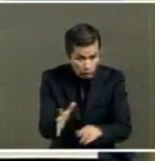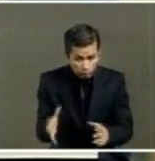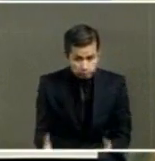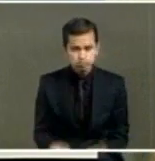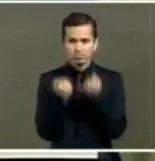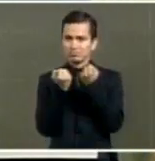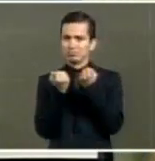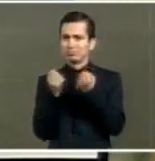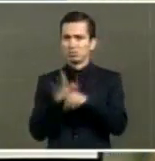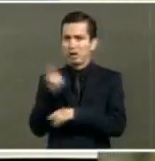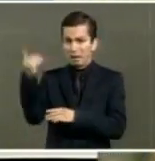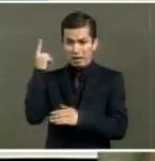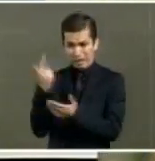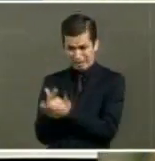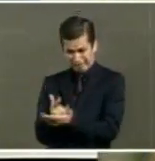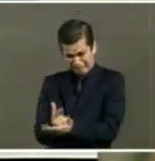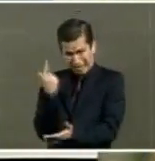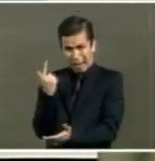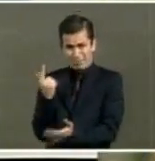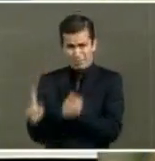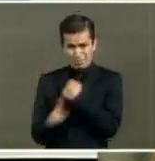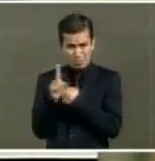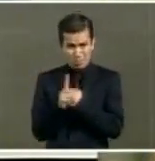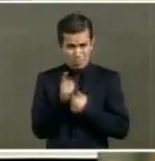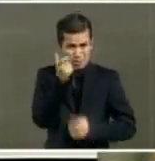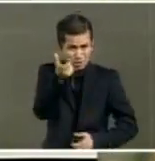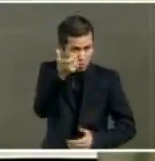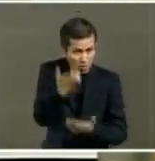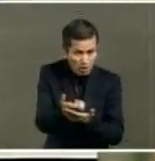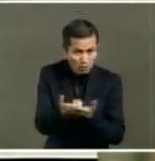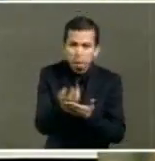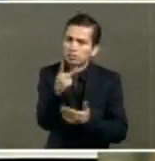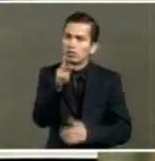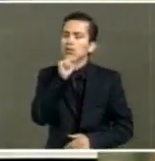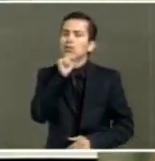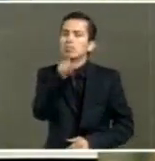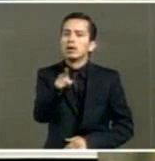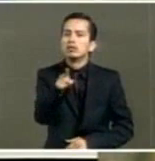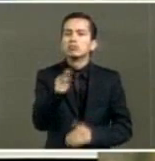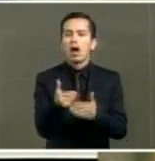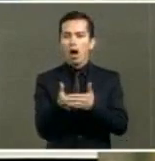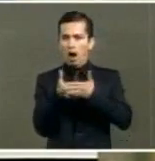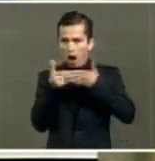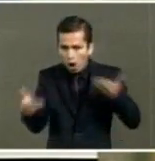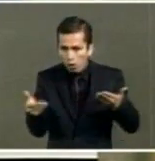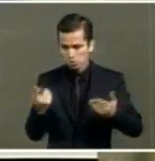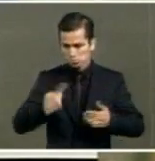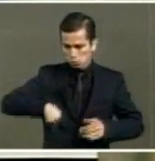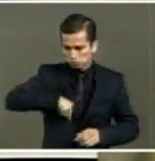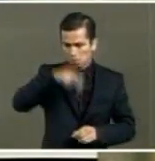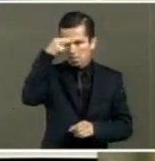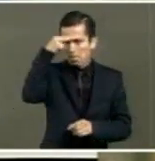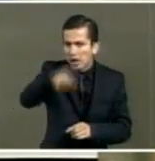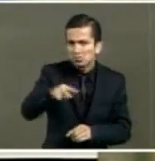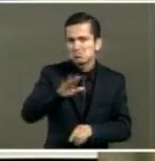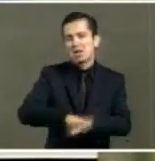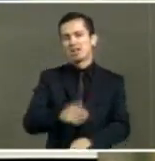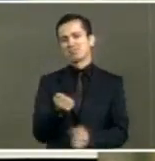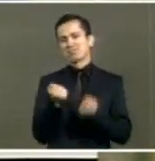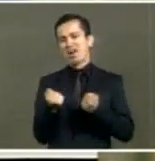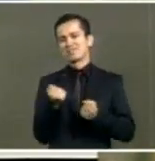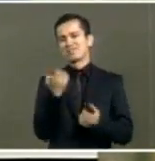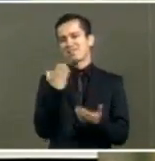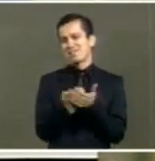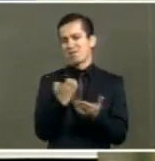con la que fueron golpeadas por la crisis. Pero es cierto también que hoy nuestra economía es más fuerte